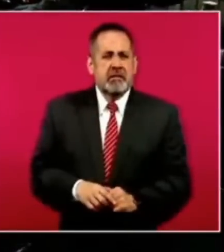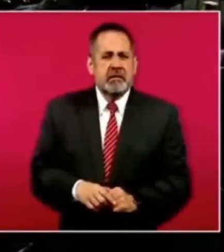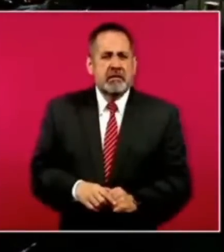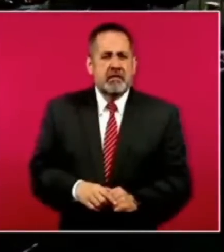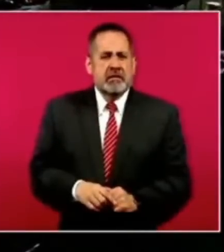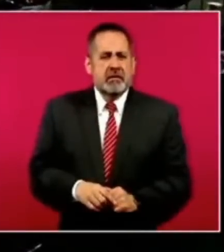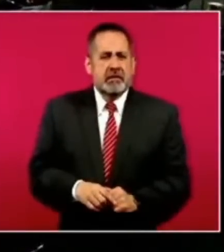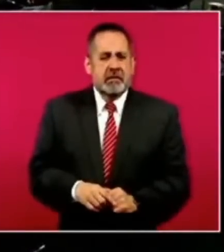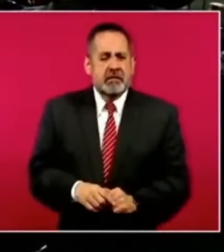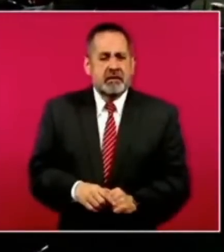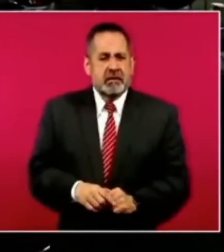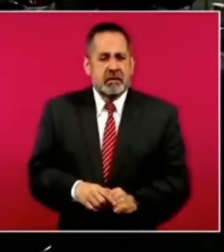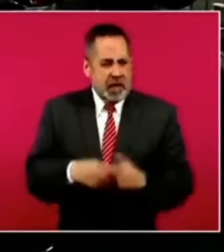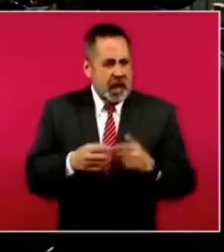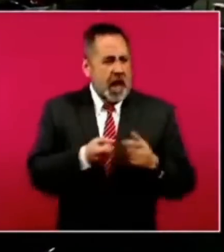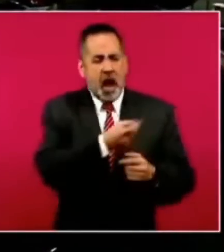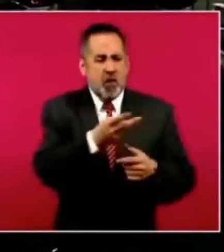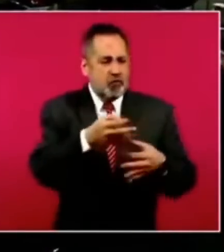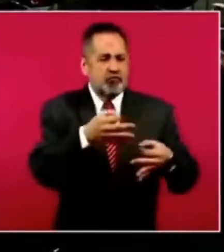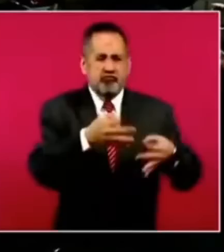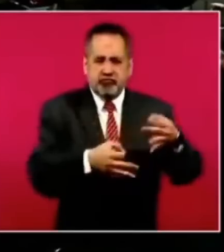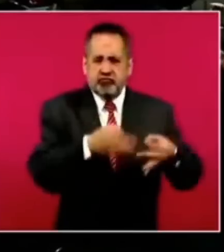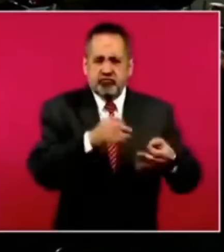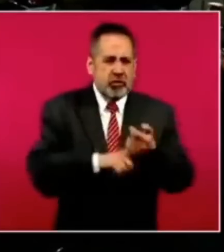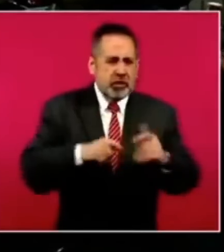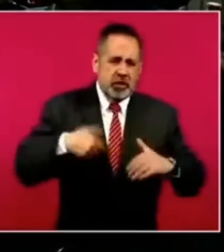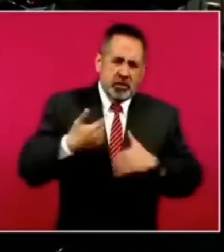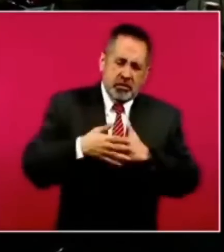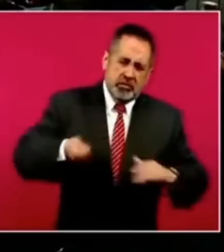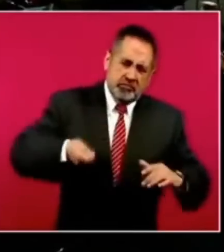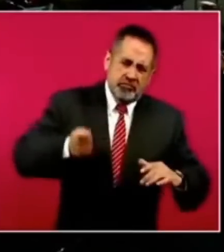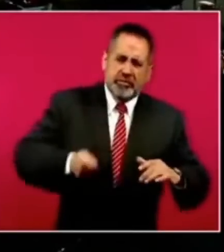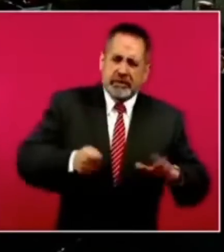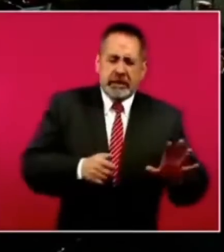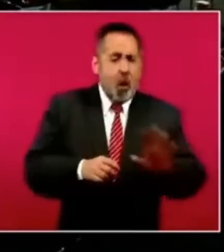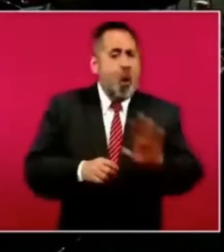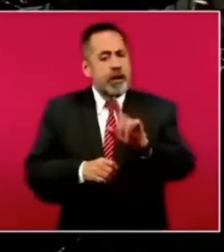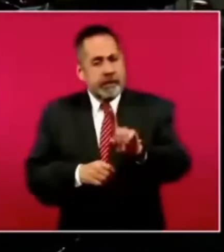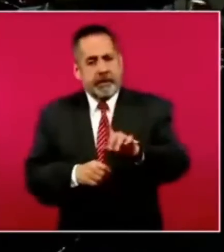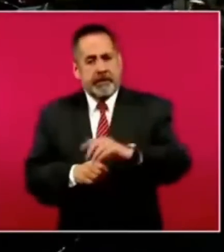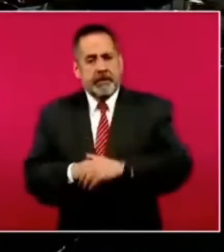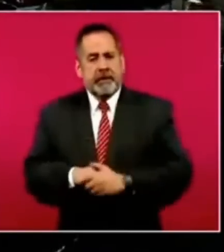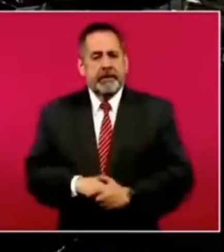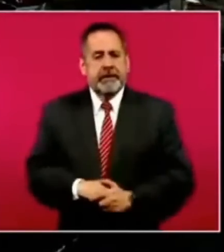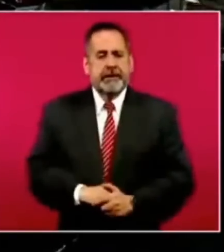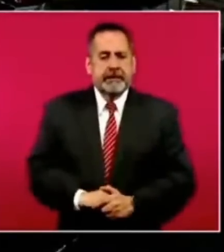sí, en proceso de sentencia. Entonces,